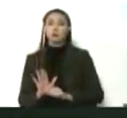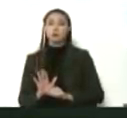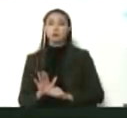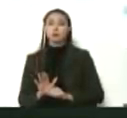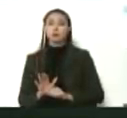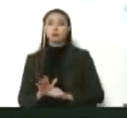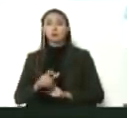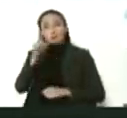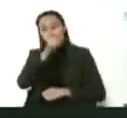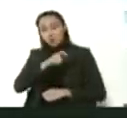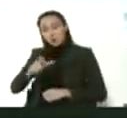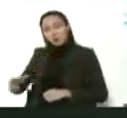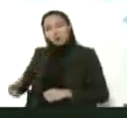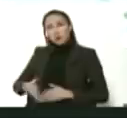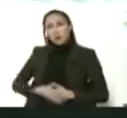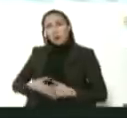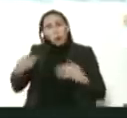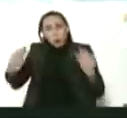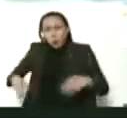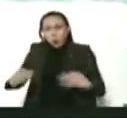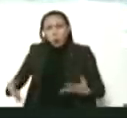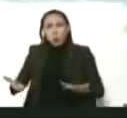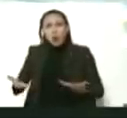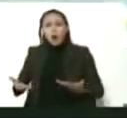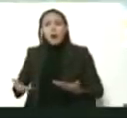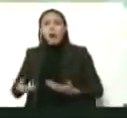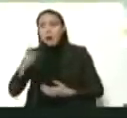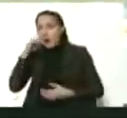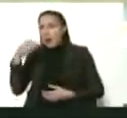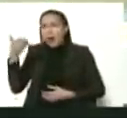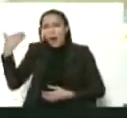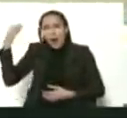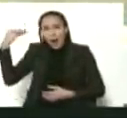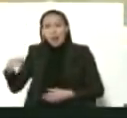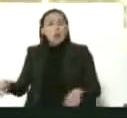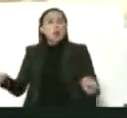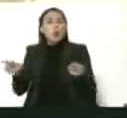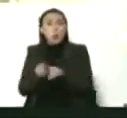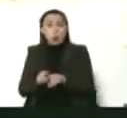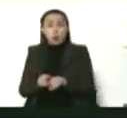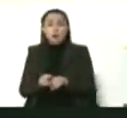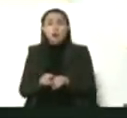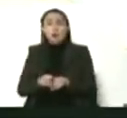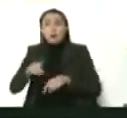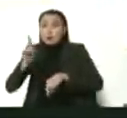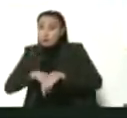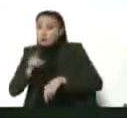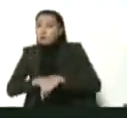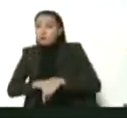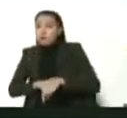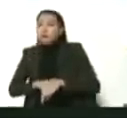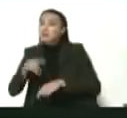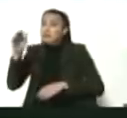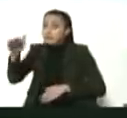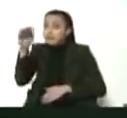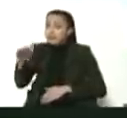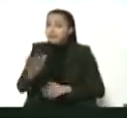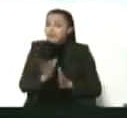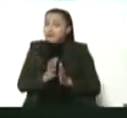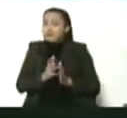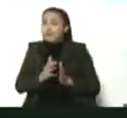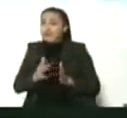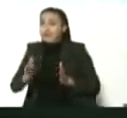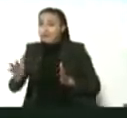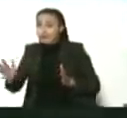Aquella normalidad que teníamos hace un poco más de un año, eso tardará en llegar. Yo quiero